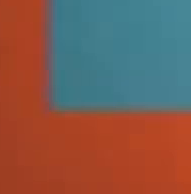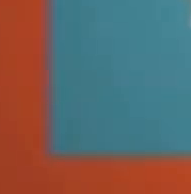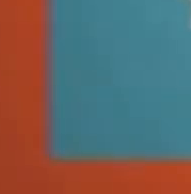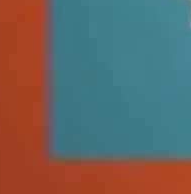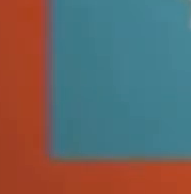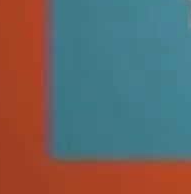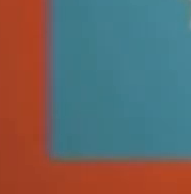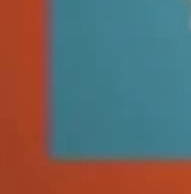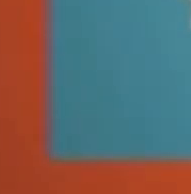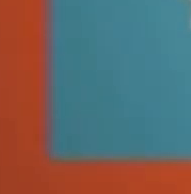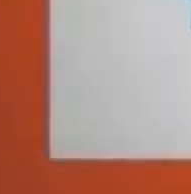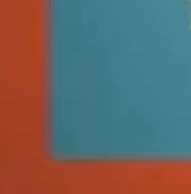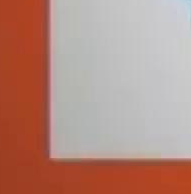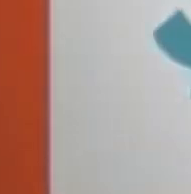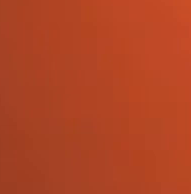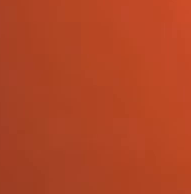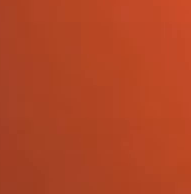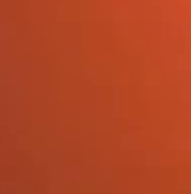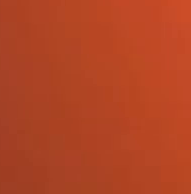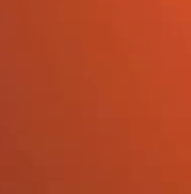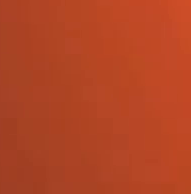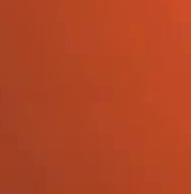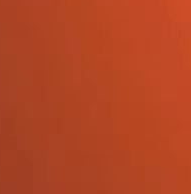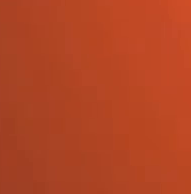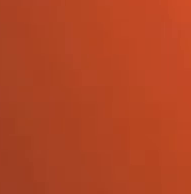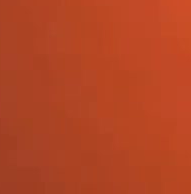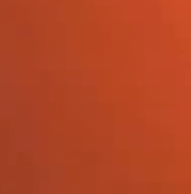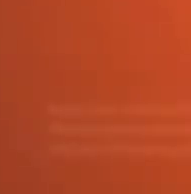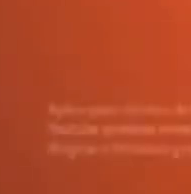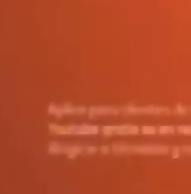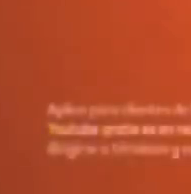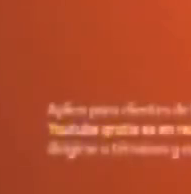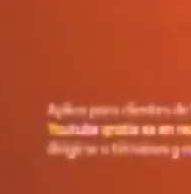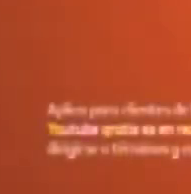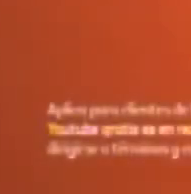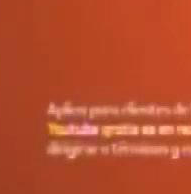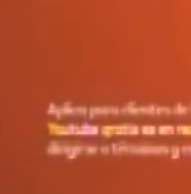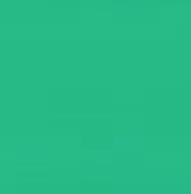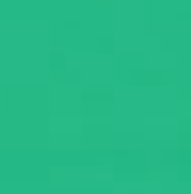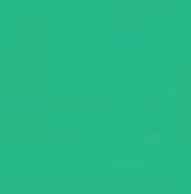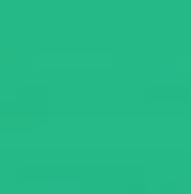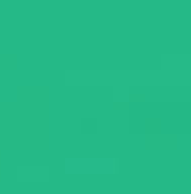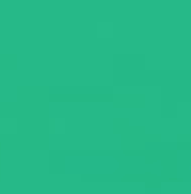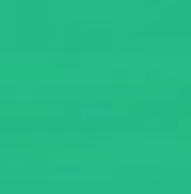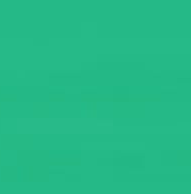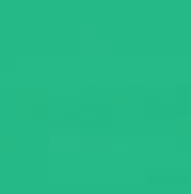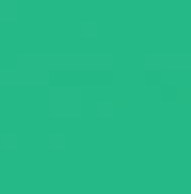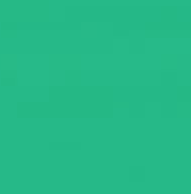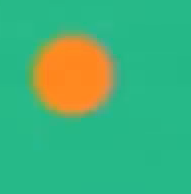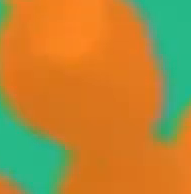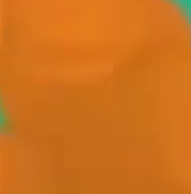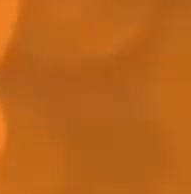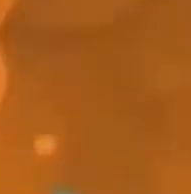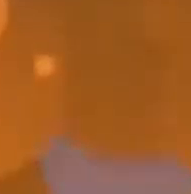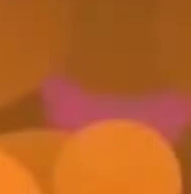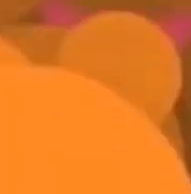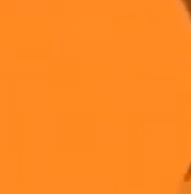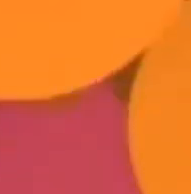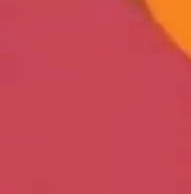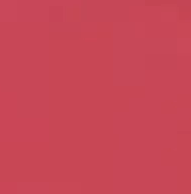con planes desde 30.900 pesos. Móviles 4G ETV es de los nuestros. Estás